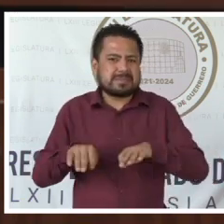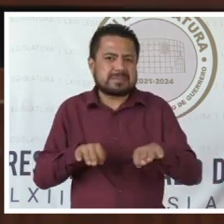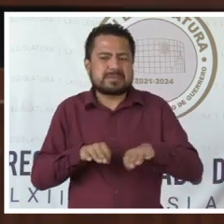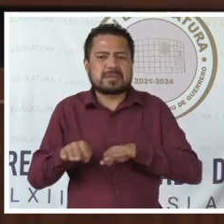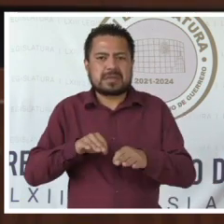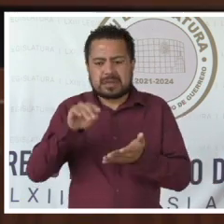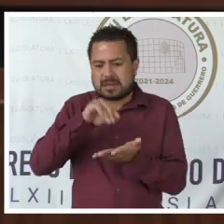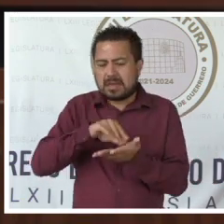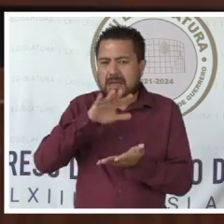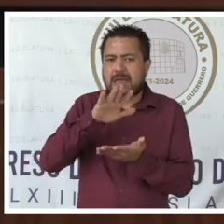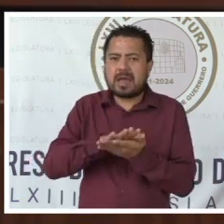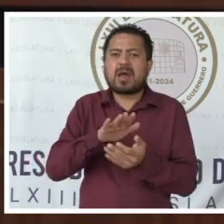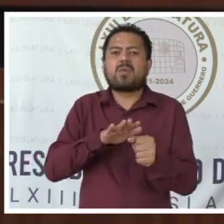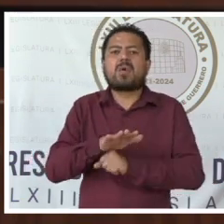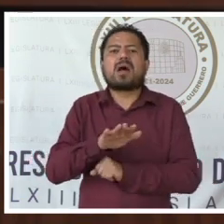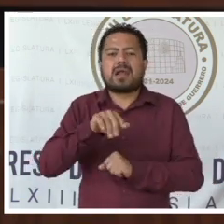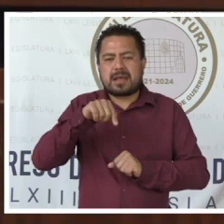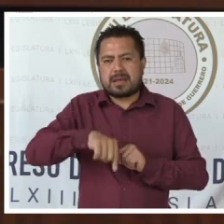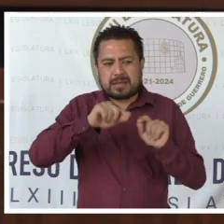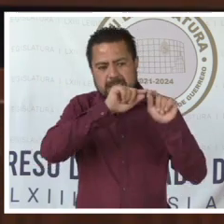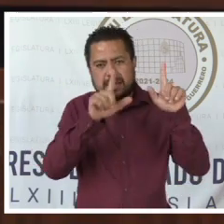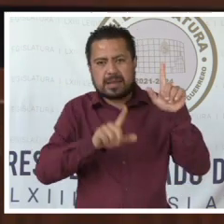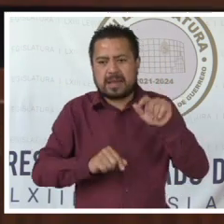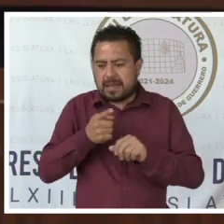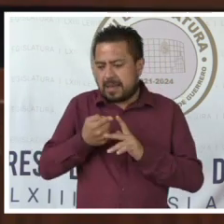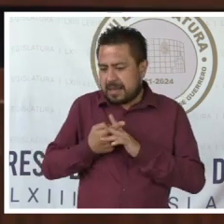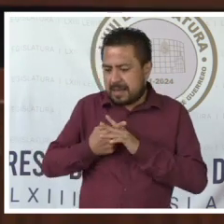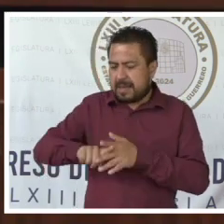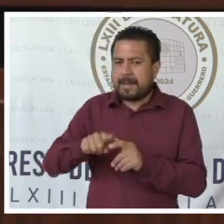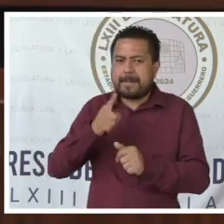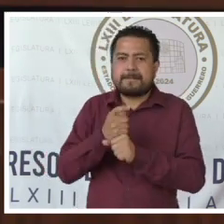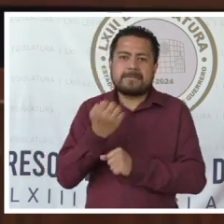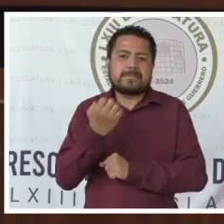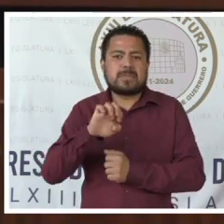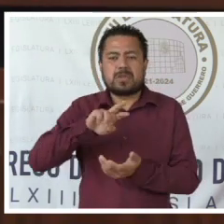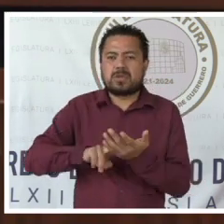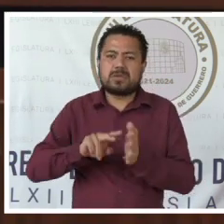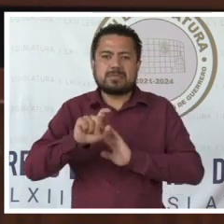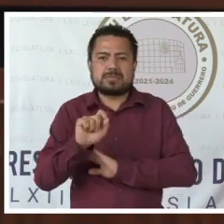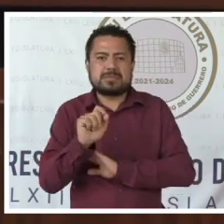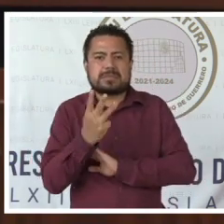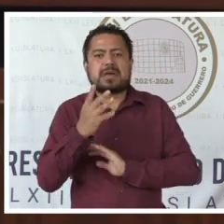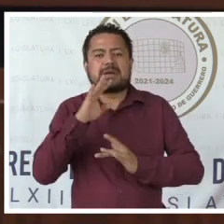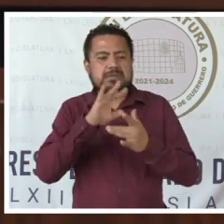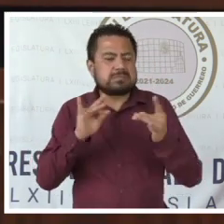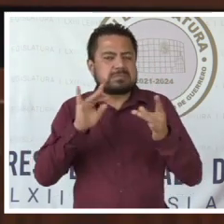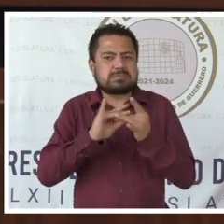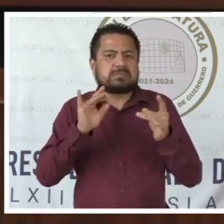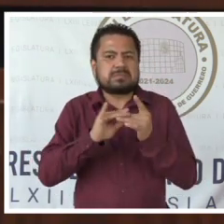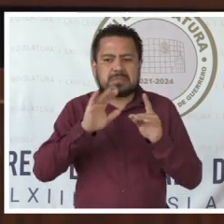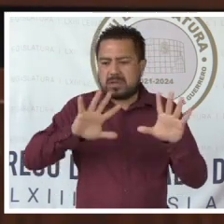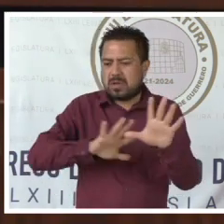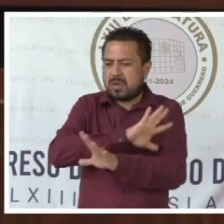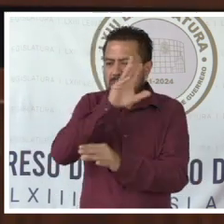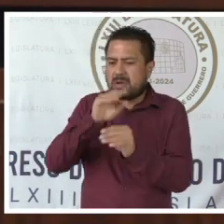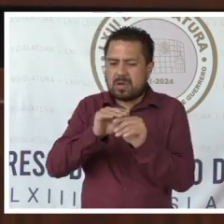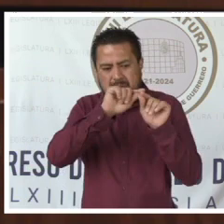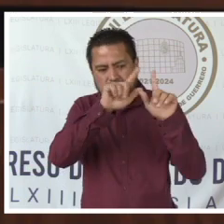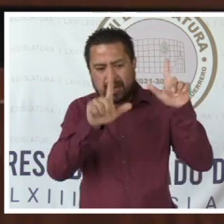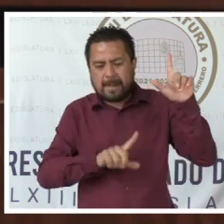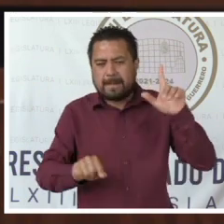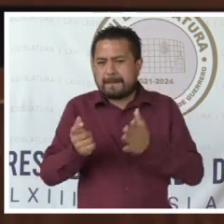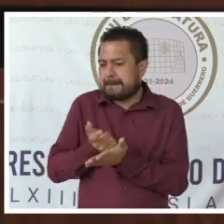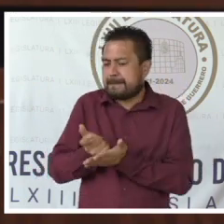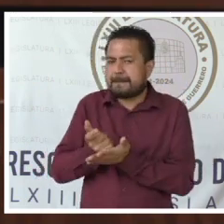los salarios mínimos que rigen en el país a partir del 1 de enero de 2023 y en el que se identifica que para el resto del país el